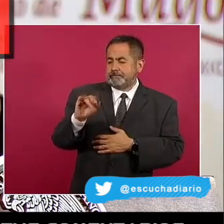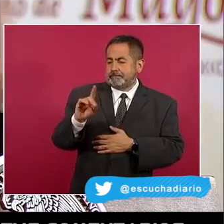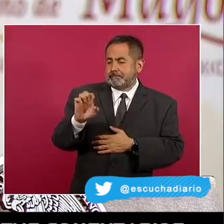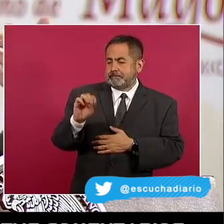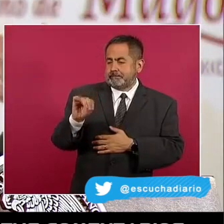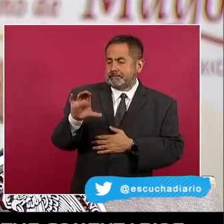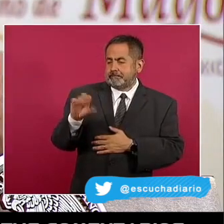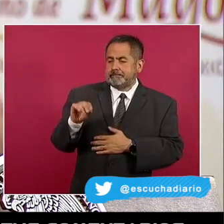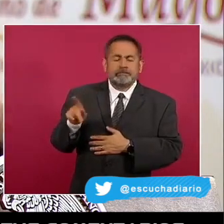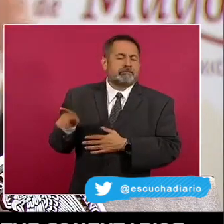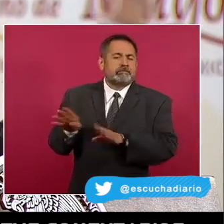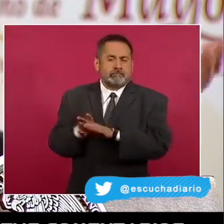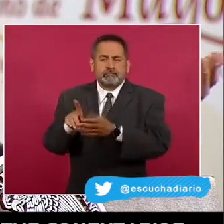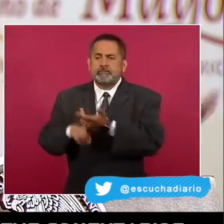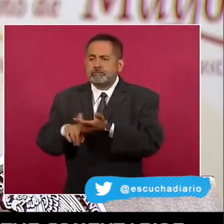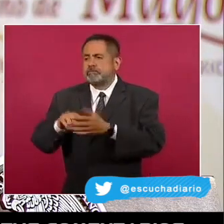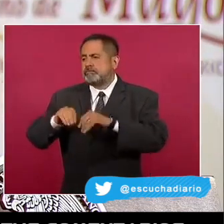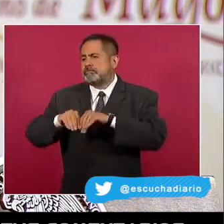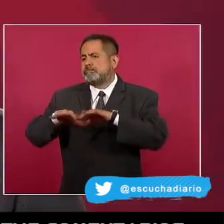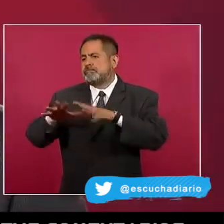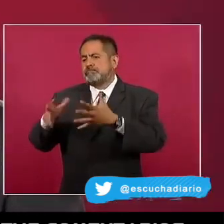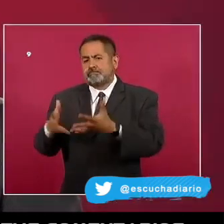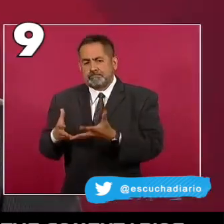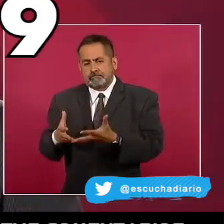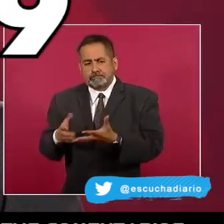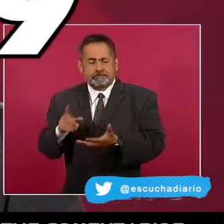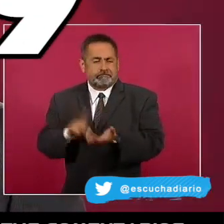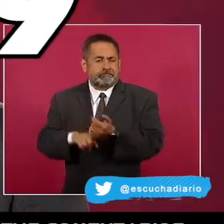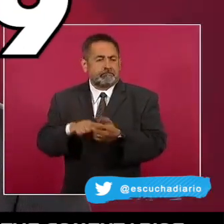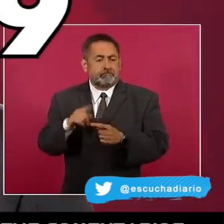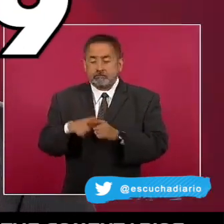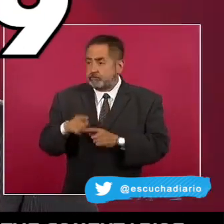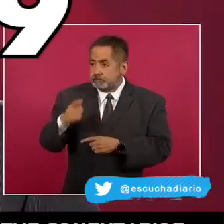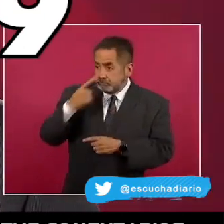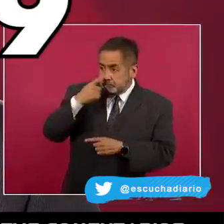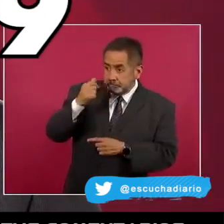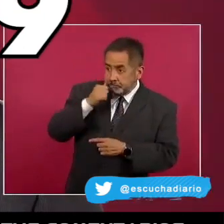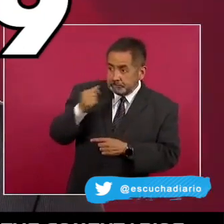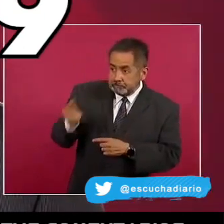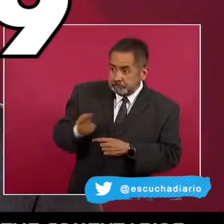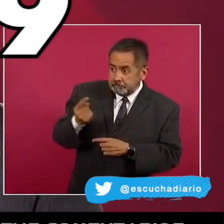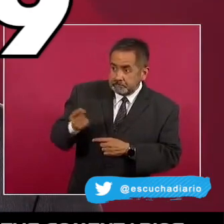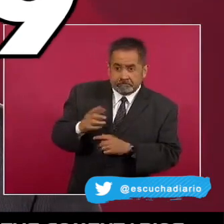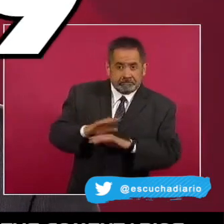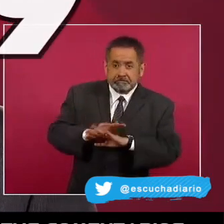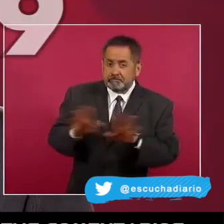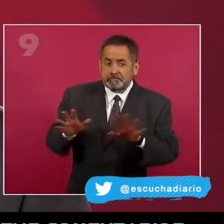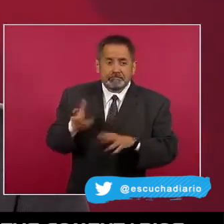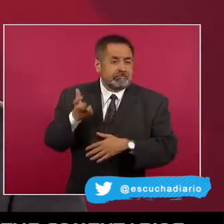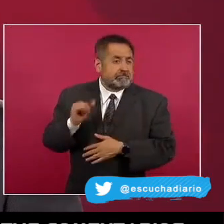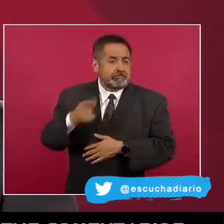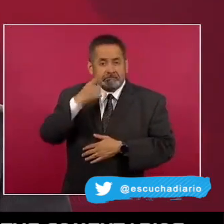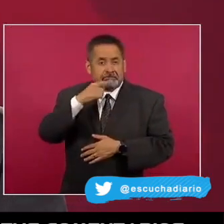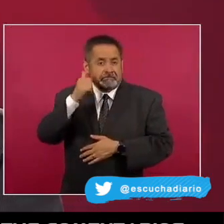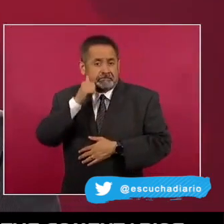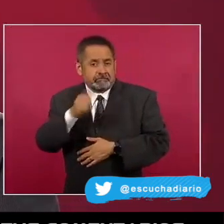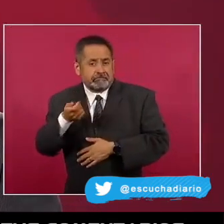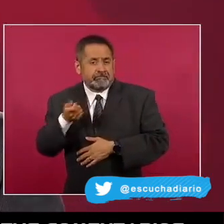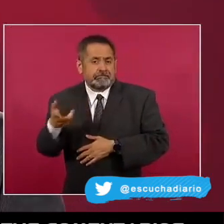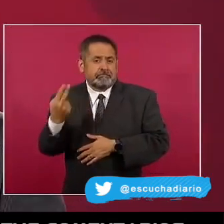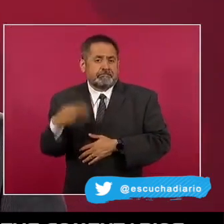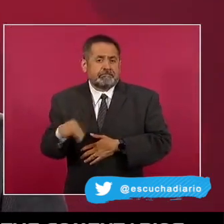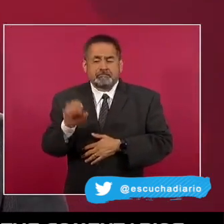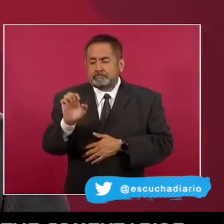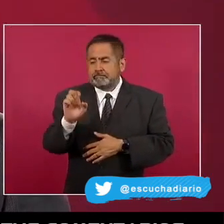de COVID-19 en todo el país y a nivel nacional hay 39.509 casos activos,